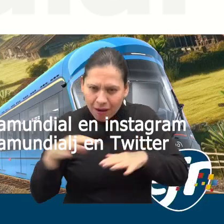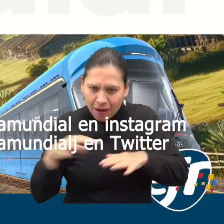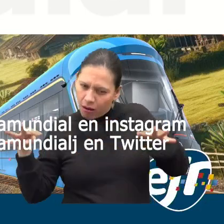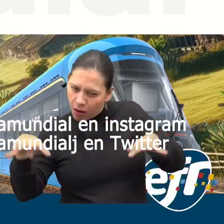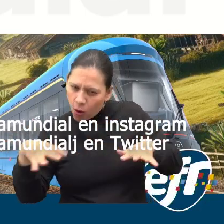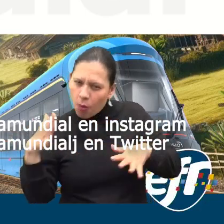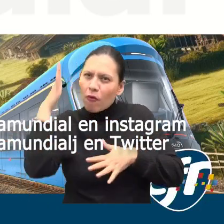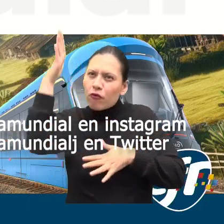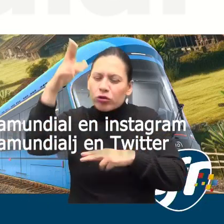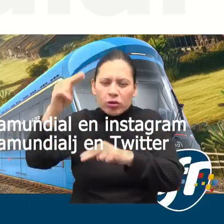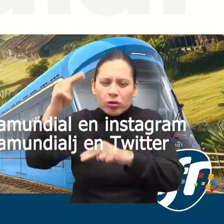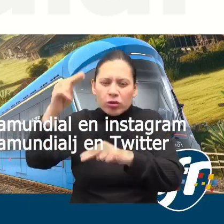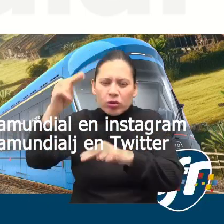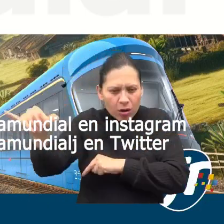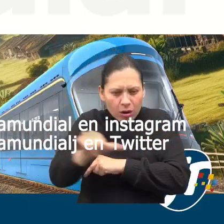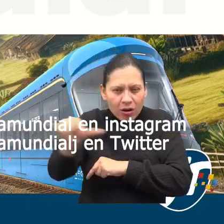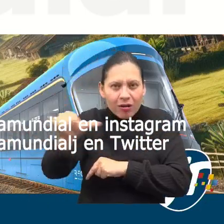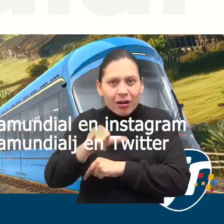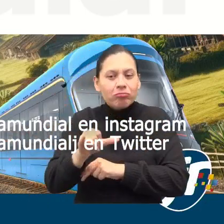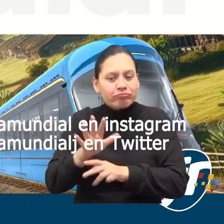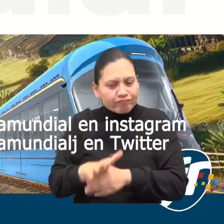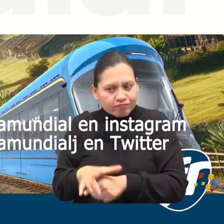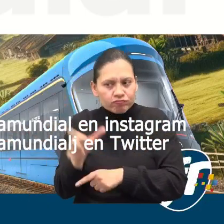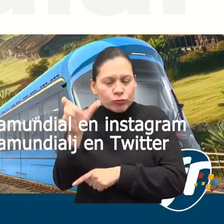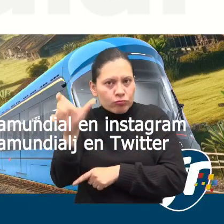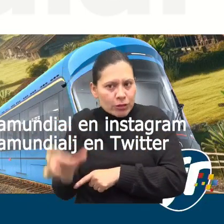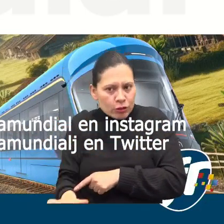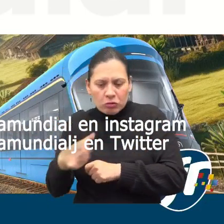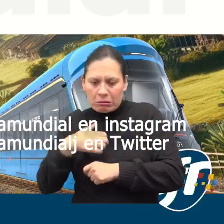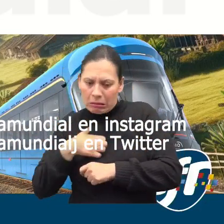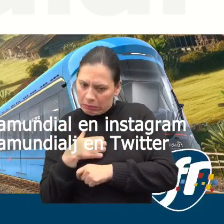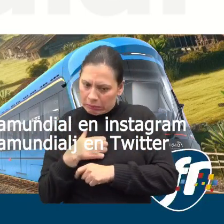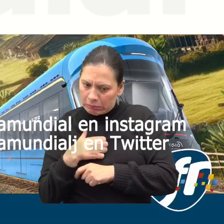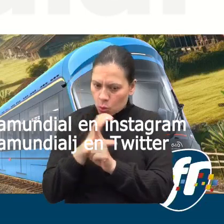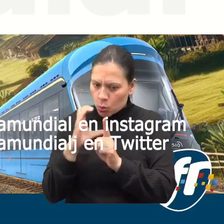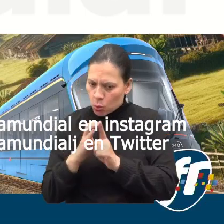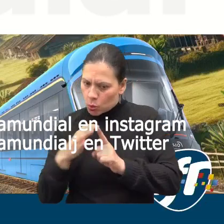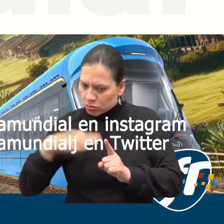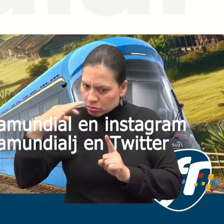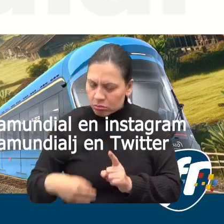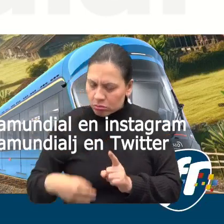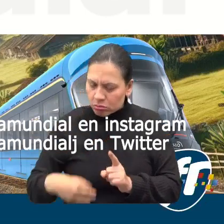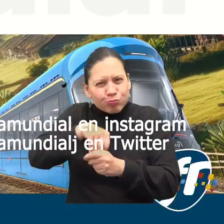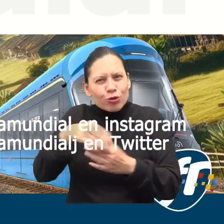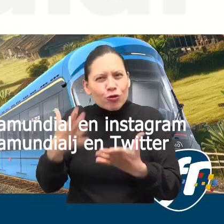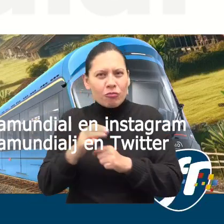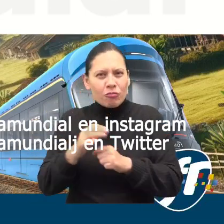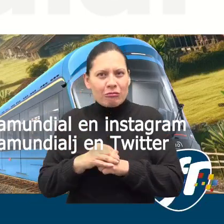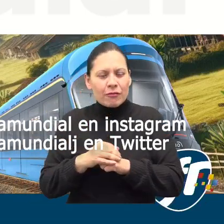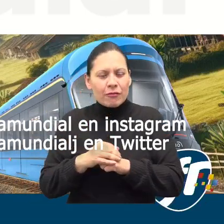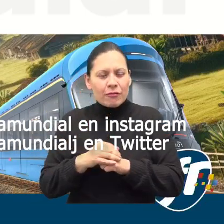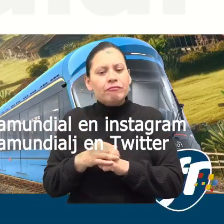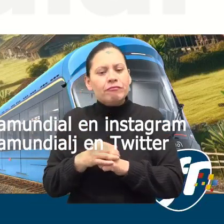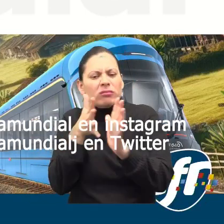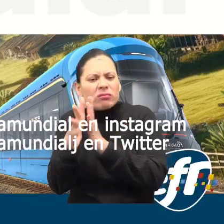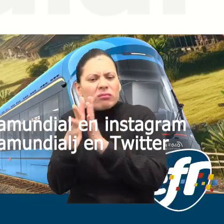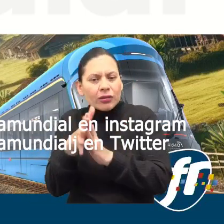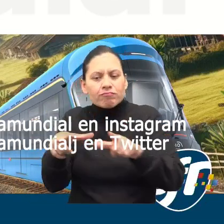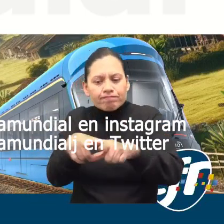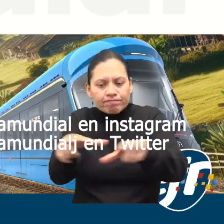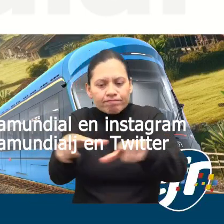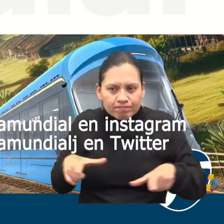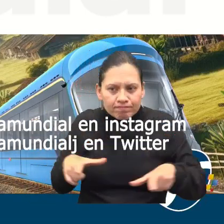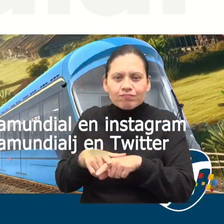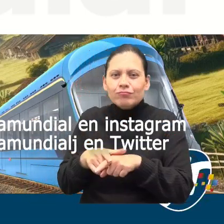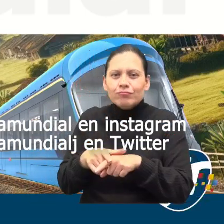que va a significar nuestro proyecto y cómo desde la cultura ciudadana nos podemos vincular al mismo, pero qué mejor manera de hacerle que conociendo el